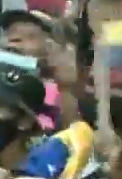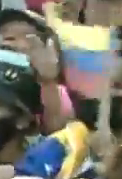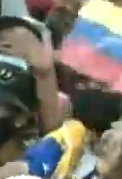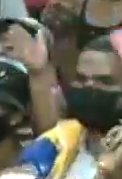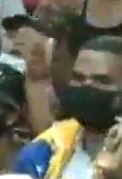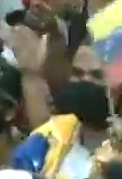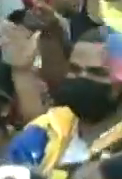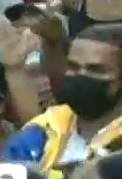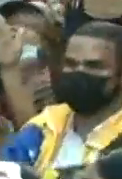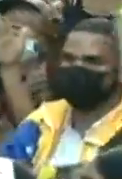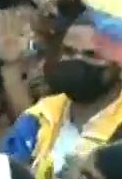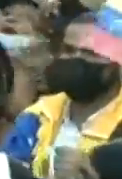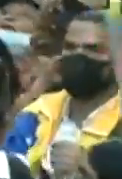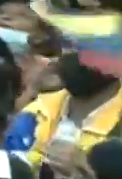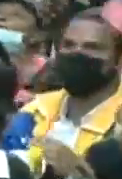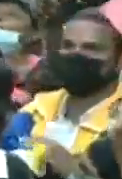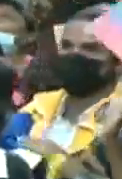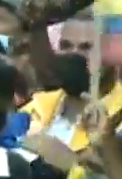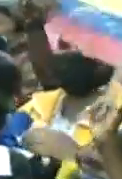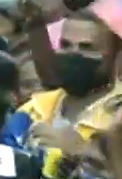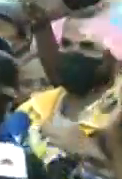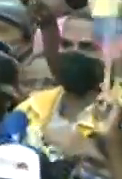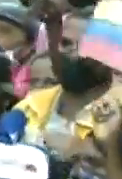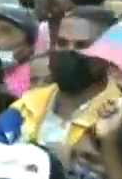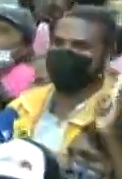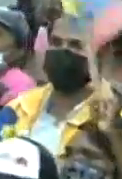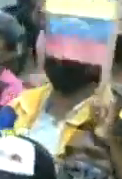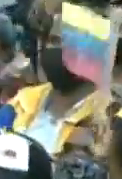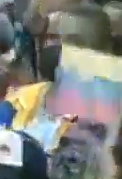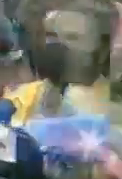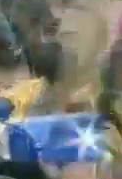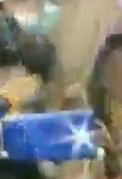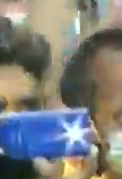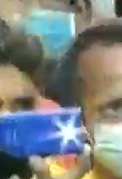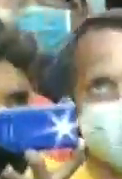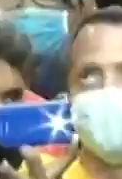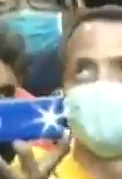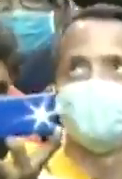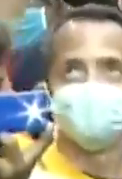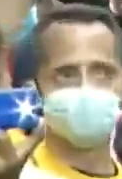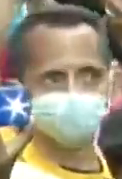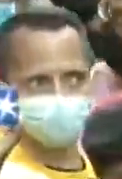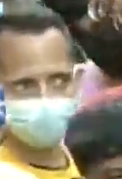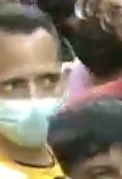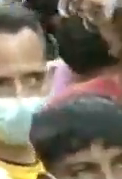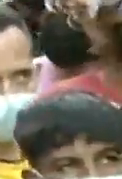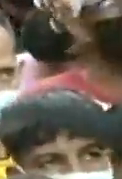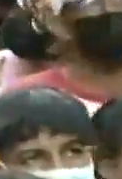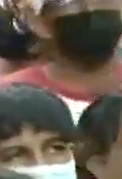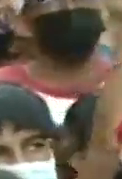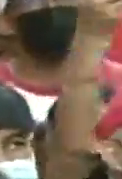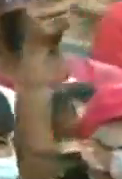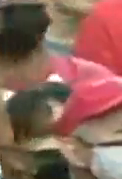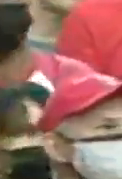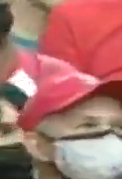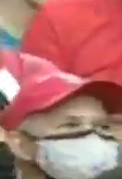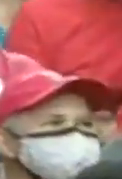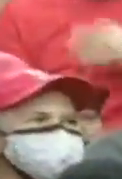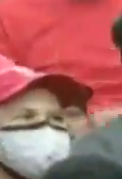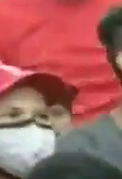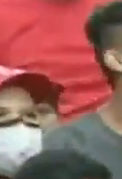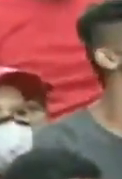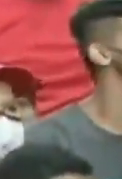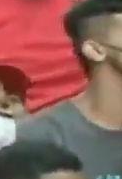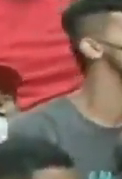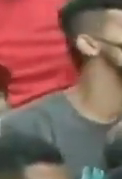bicentenaria 2022-2030, era que le pertenece. Asimismo, los exhortó a defender el derecho a la educación pública, gratuita y de calidad.